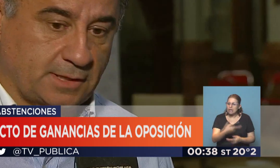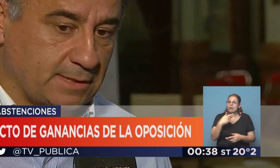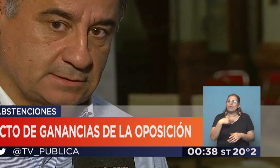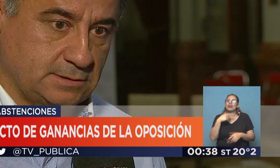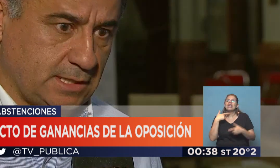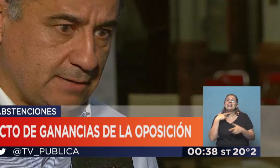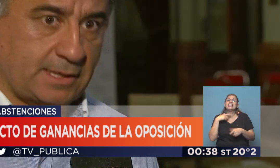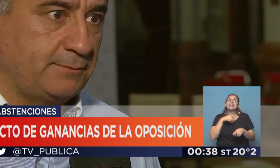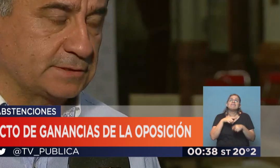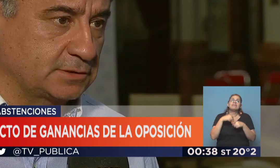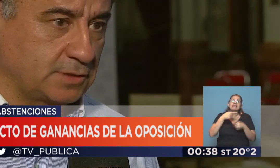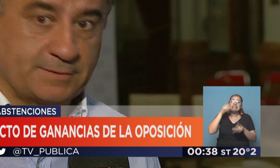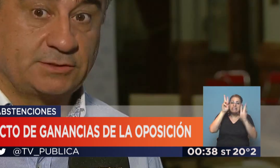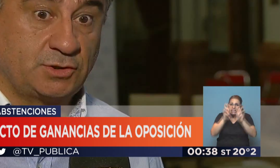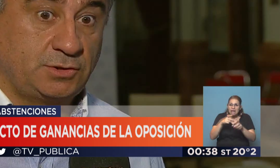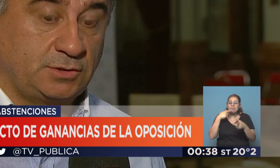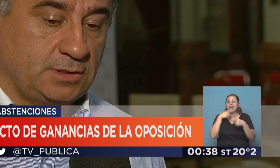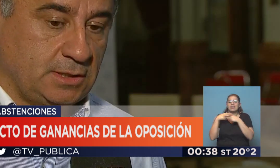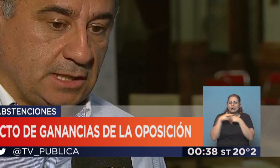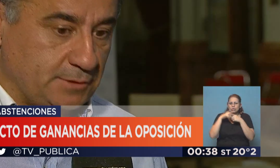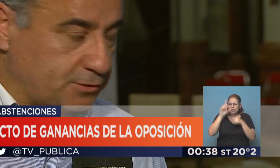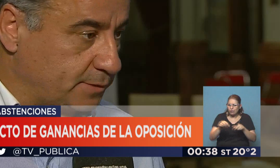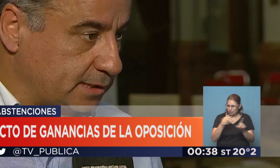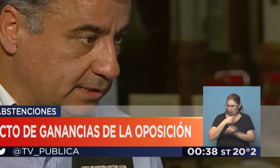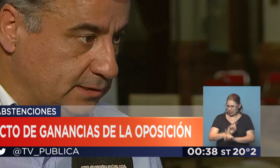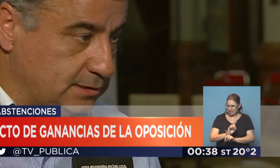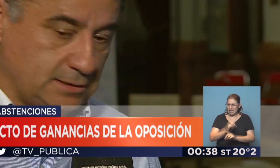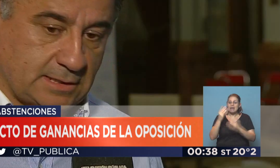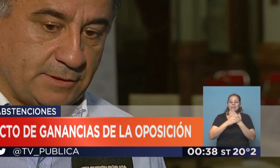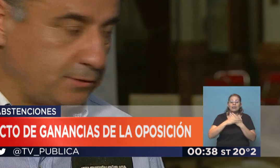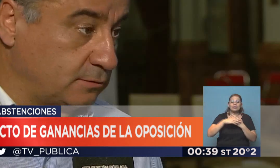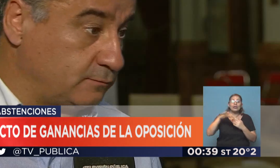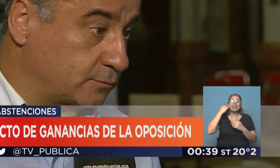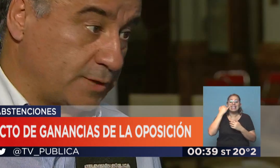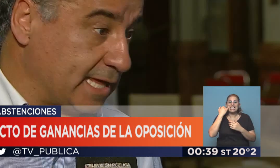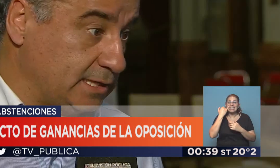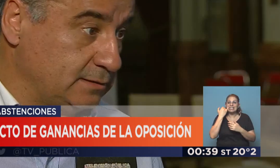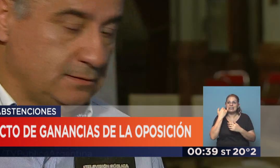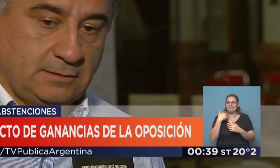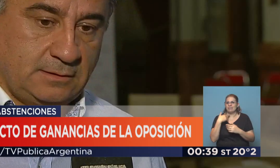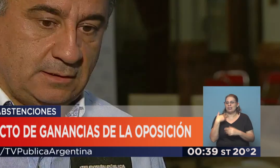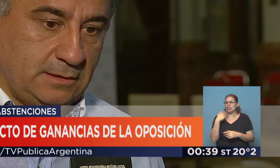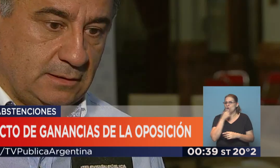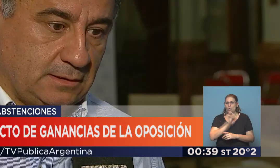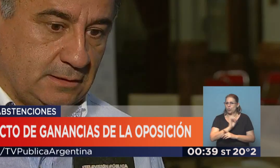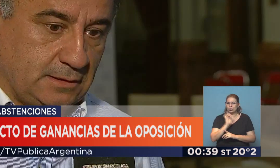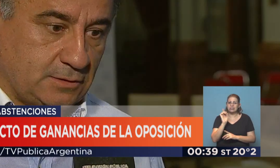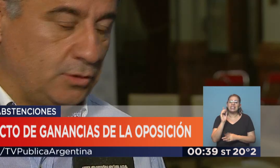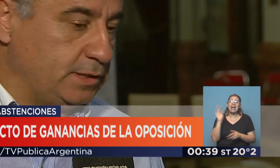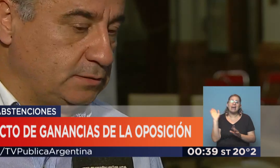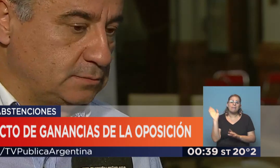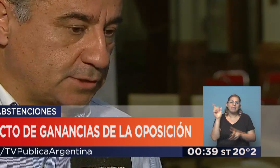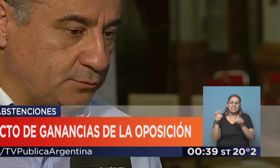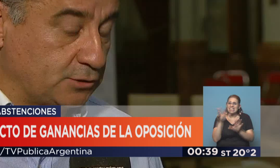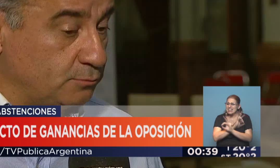fondo estos temas. La verdad que el proyecto que presentó el ministro Pratgay realmente no conformó a nadie.